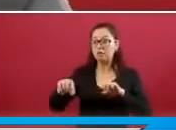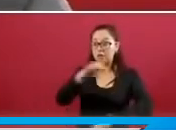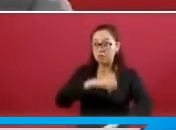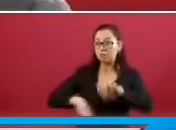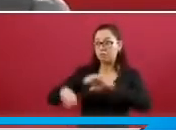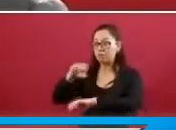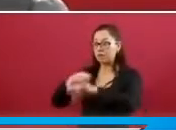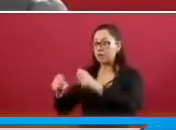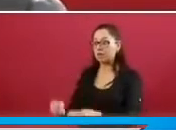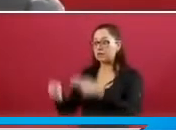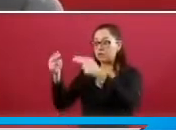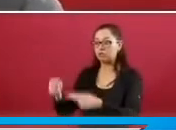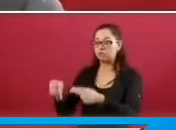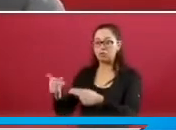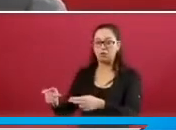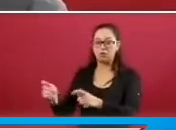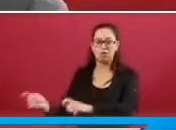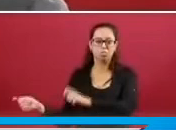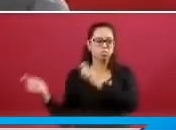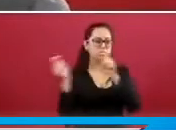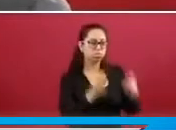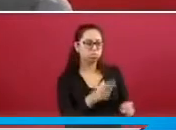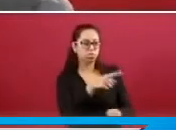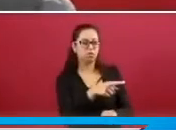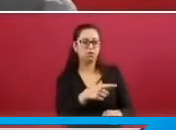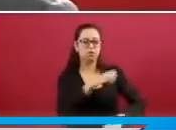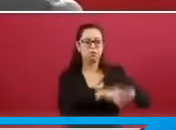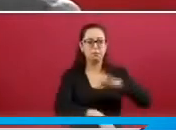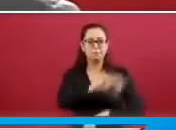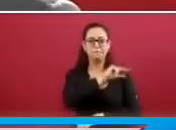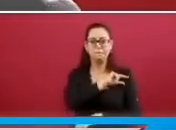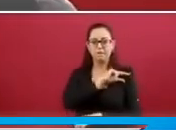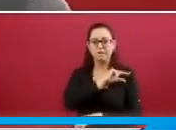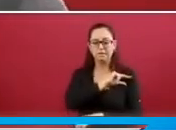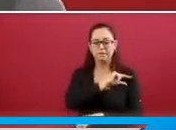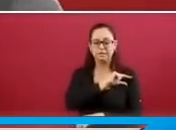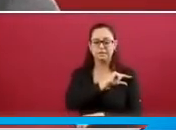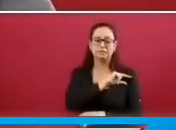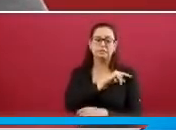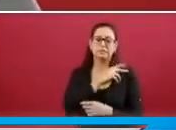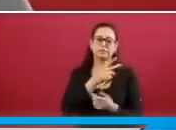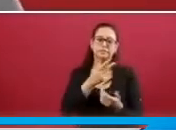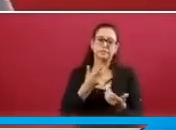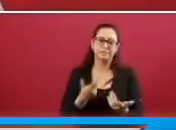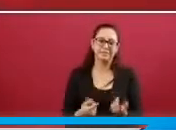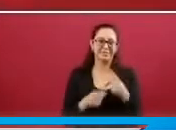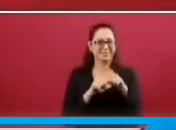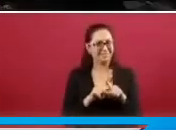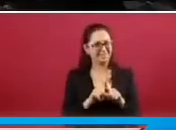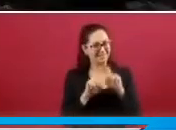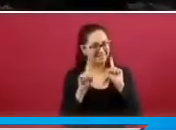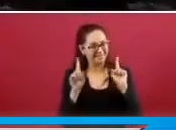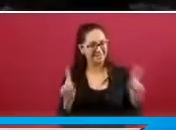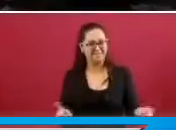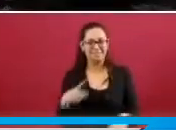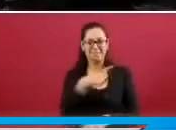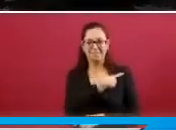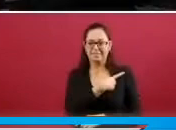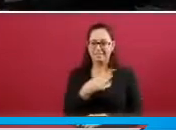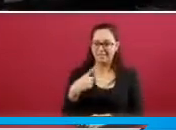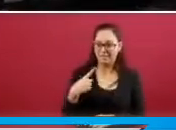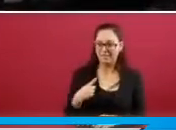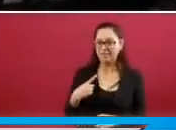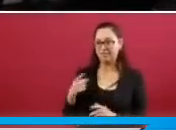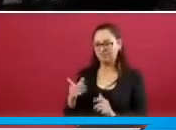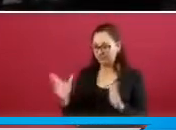finalizar su gestión forman parte de las empresas beneficiadas con contratos. La intención es que se revisen los contratos actuales y llegar a acuerdos para no aumentar